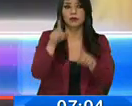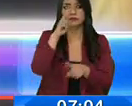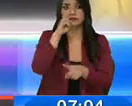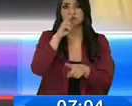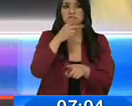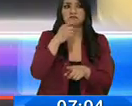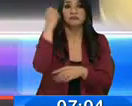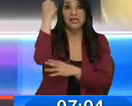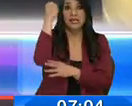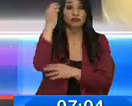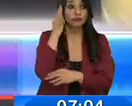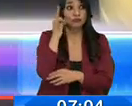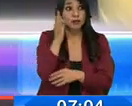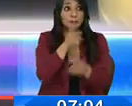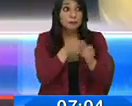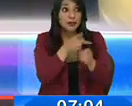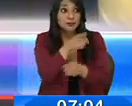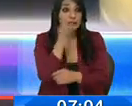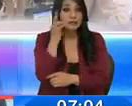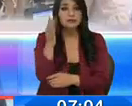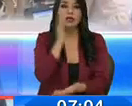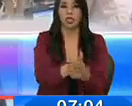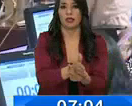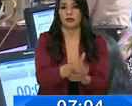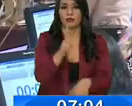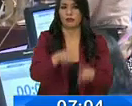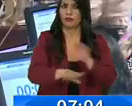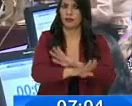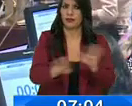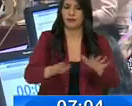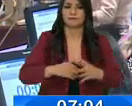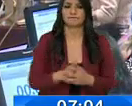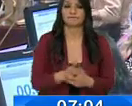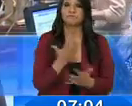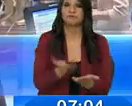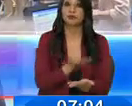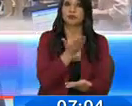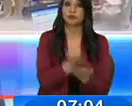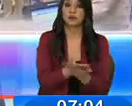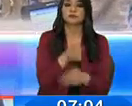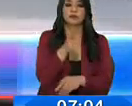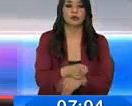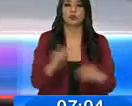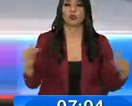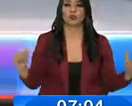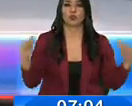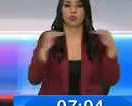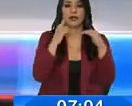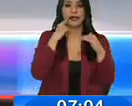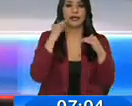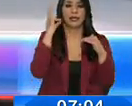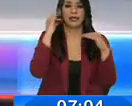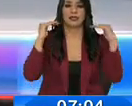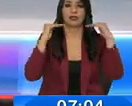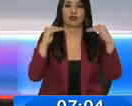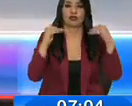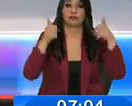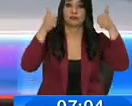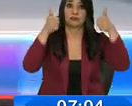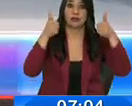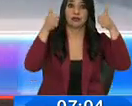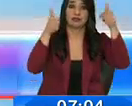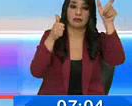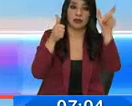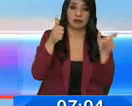los derechos de participación de las mujeres. La propuesta que se debate busca exigir la paridad de género, tanto en el encabezamiento de listas